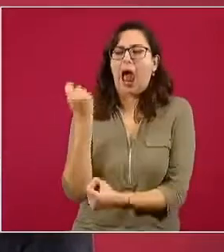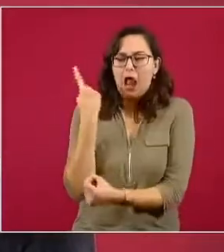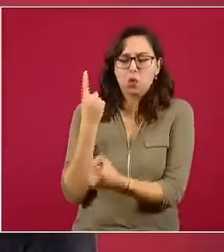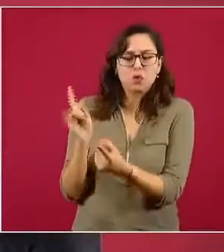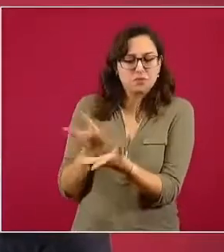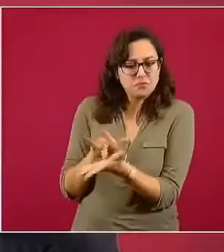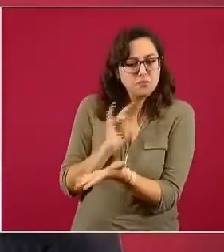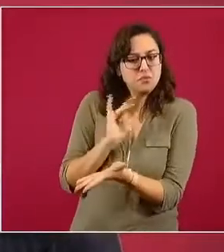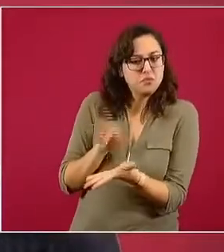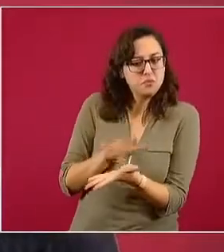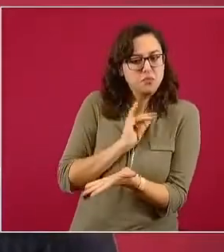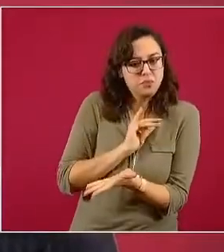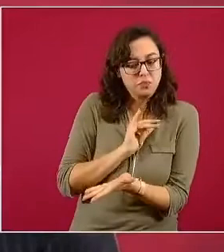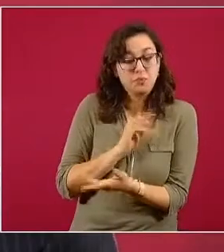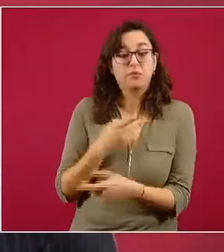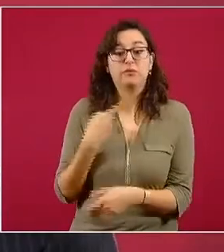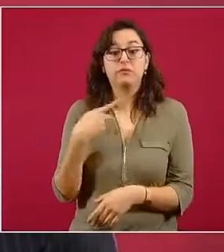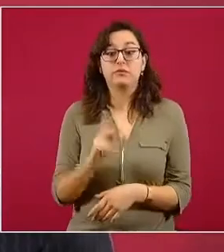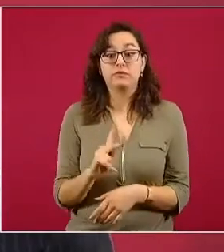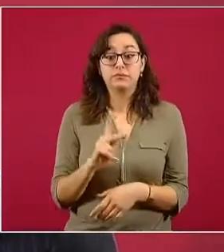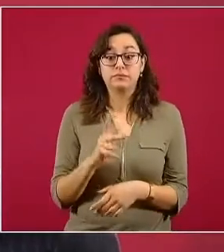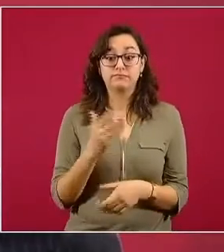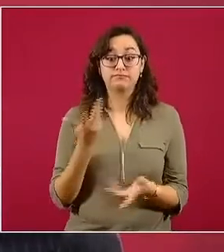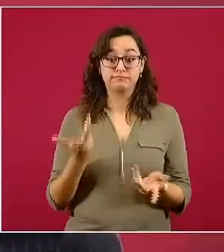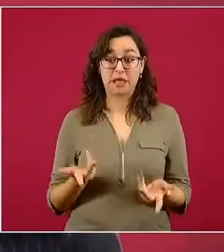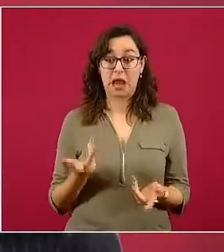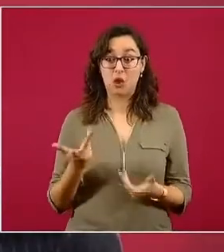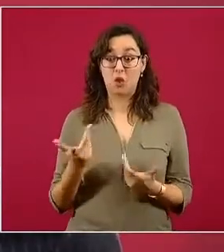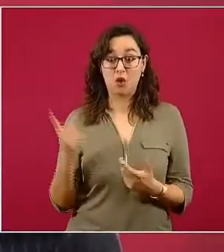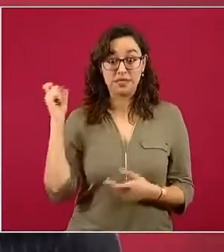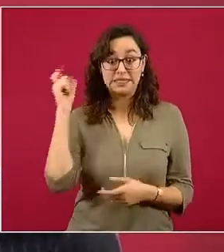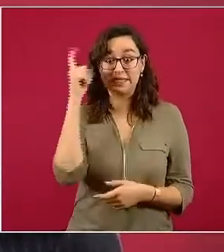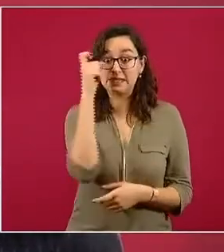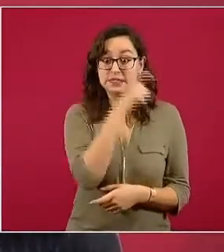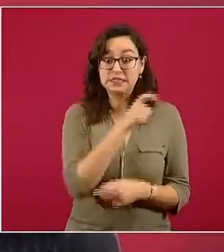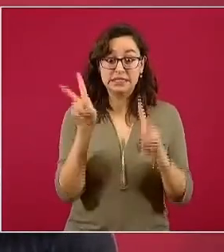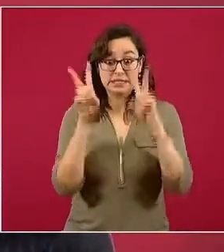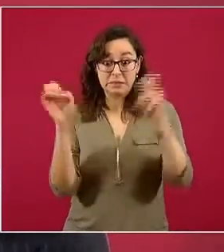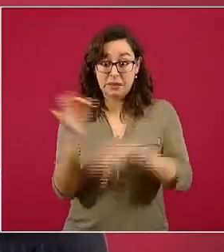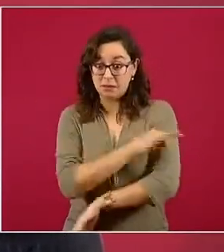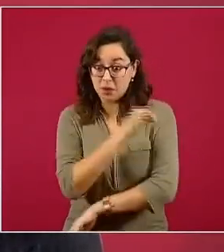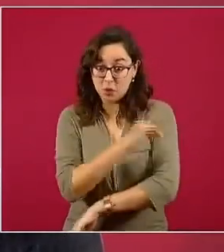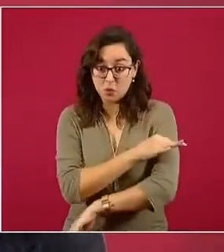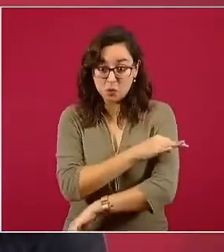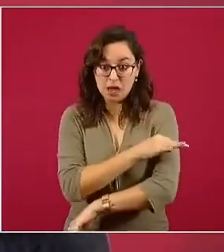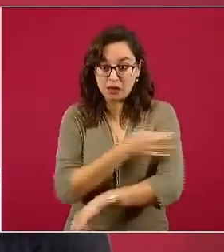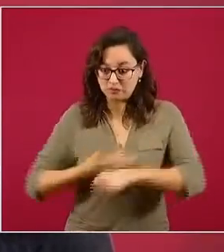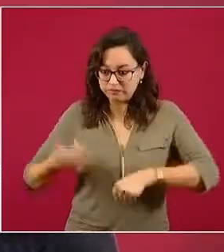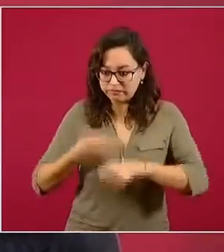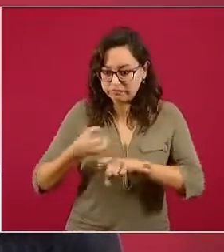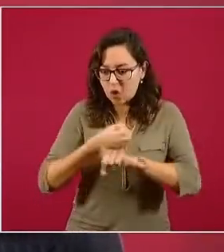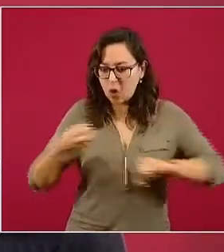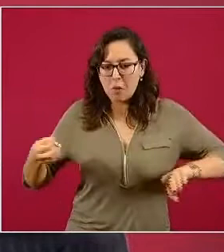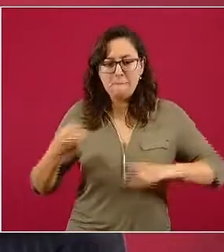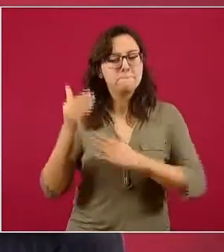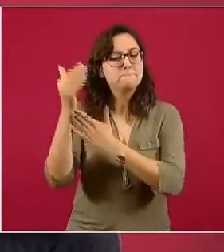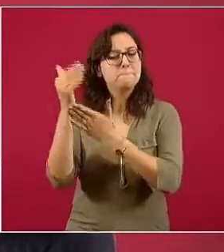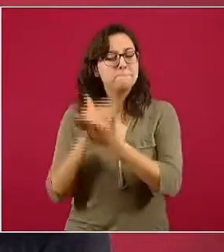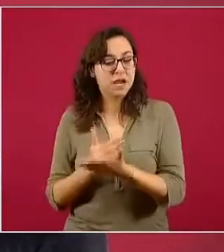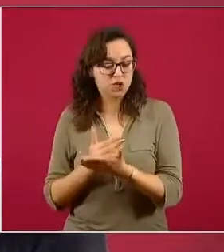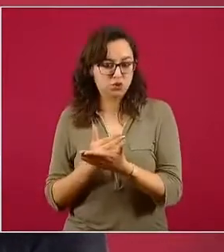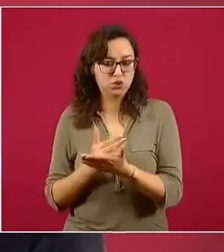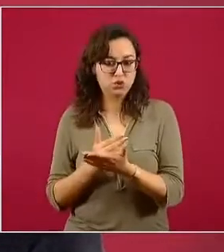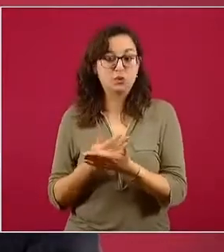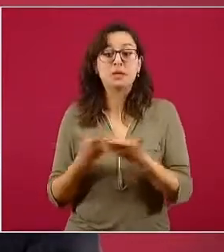pero en ese momento no enfrentamos un reto logístico tan importante en materia de vacunación. También fue para México un reto lograr